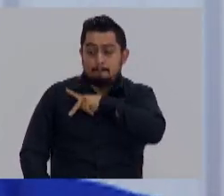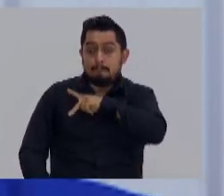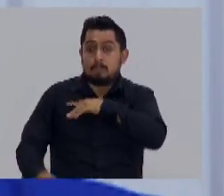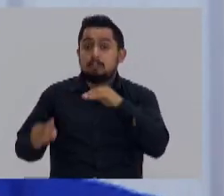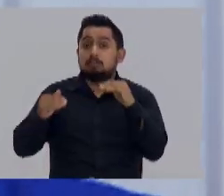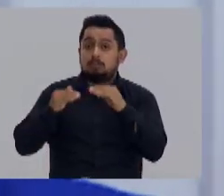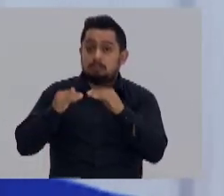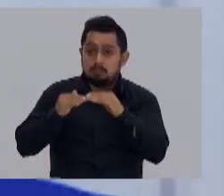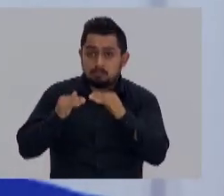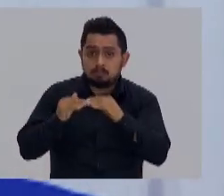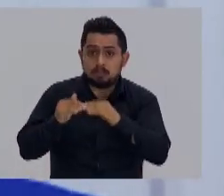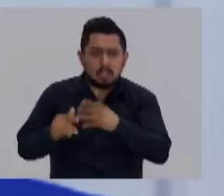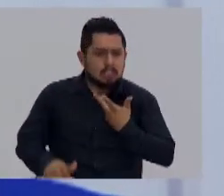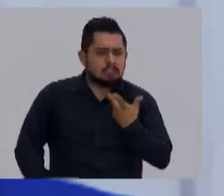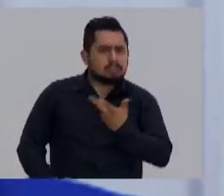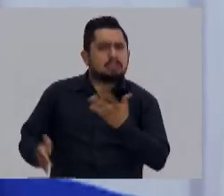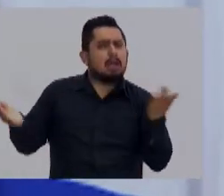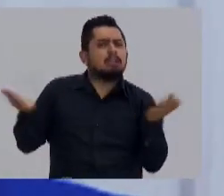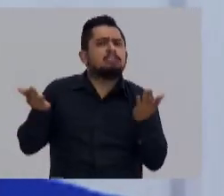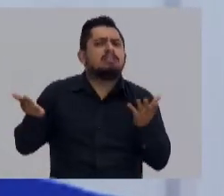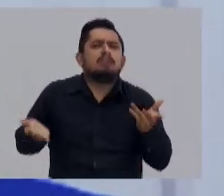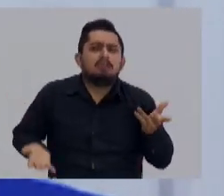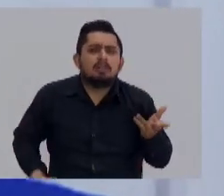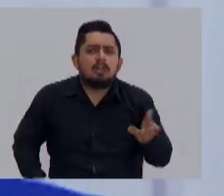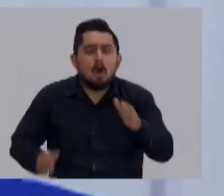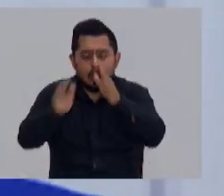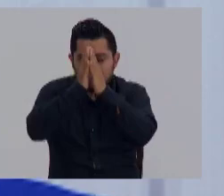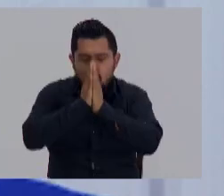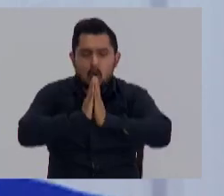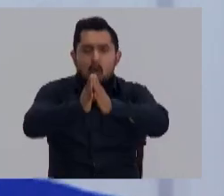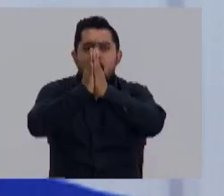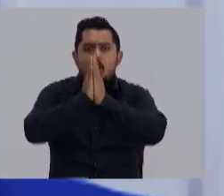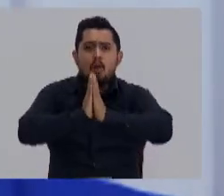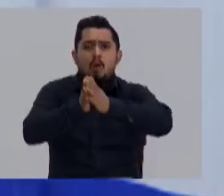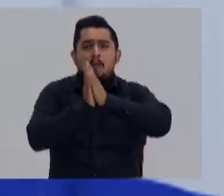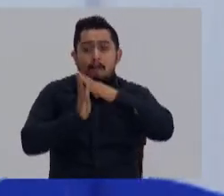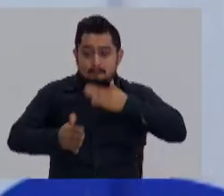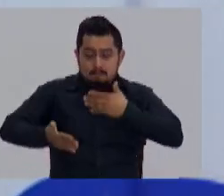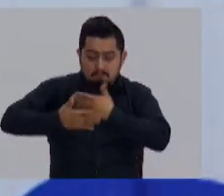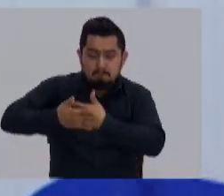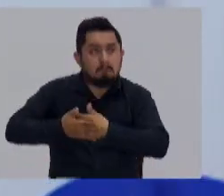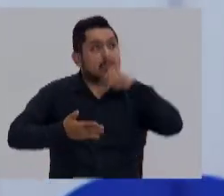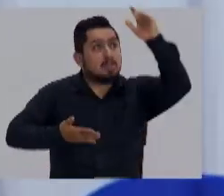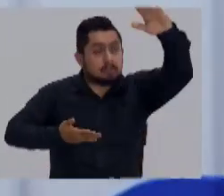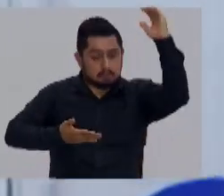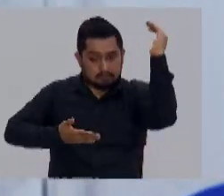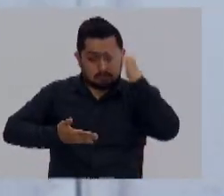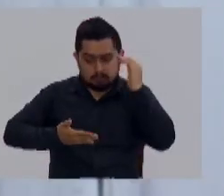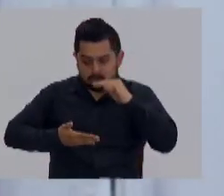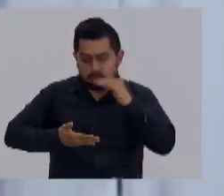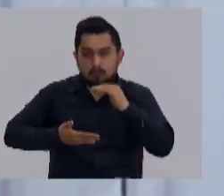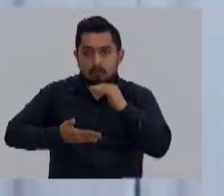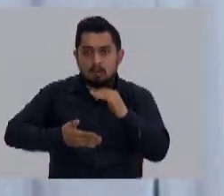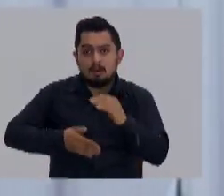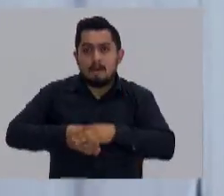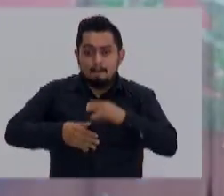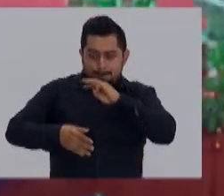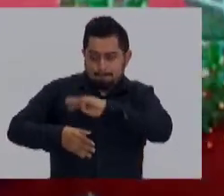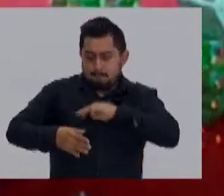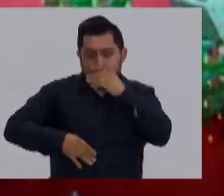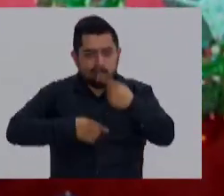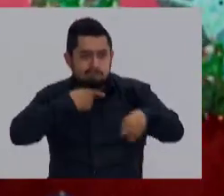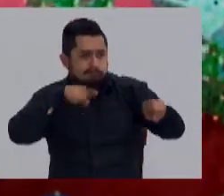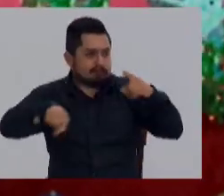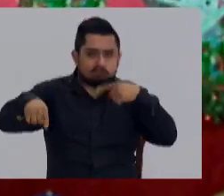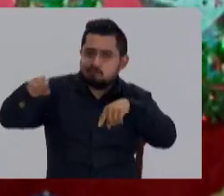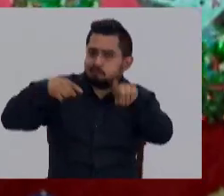personal. ¿Qué nos queda a nosotros los adultos? Orar para que nuestros hijos sean llamados a los diferentes ministerios.